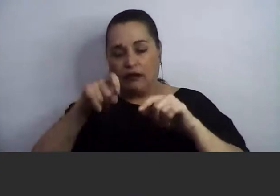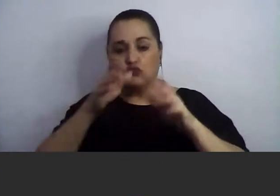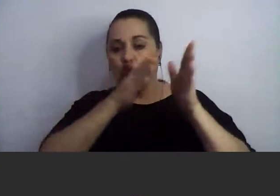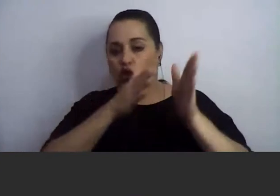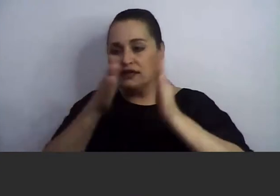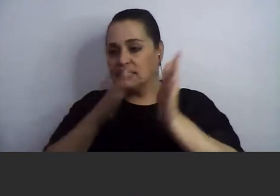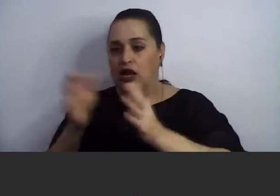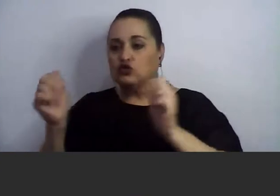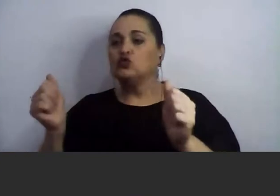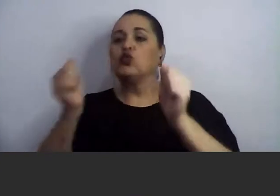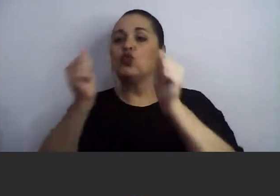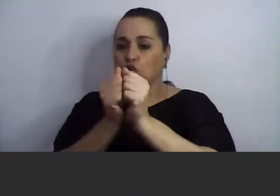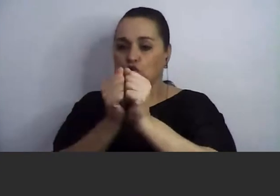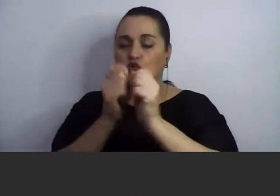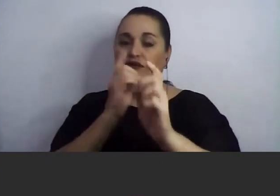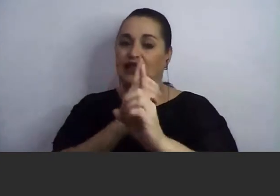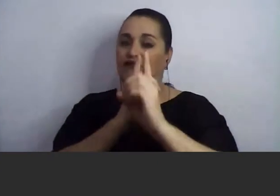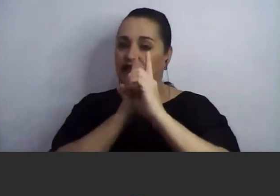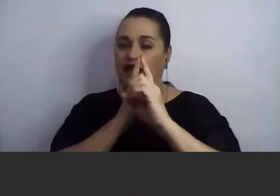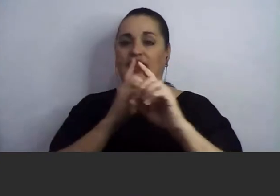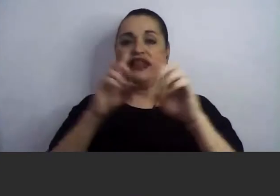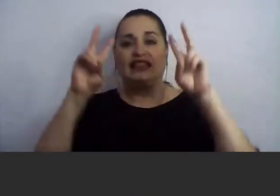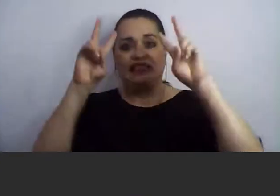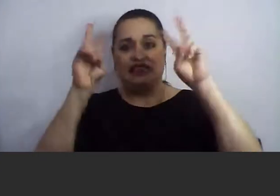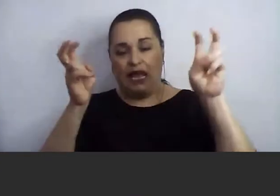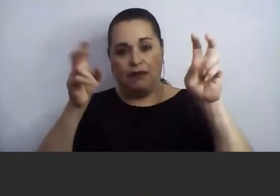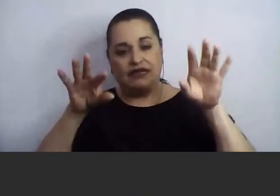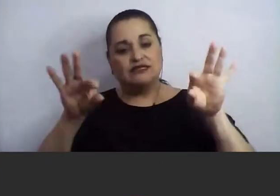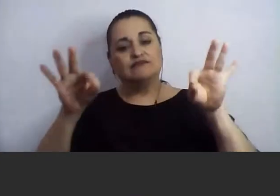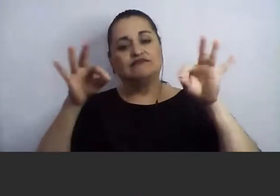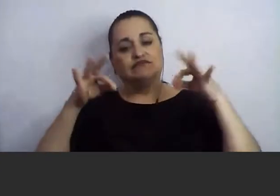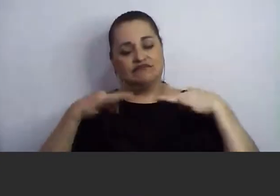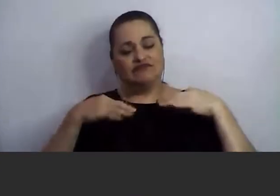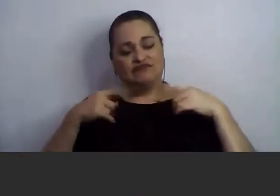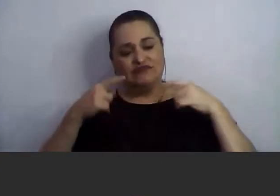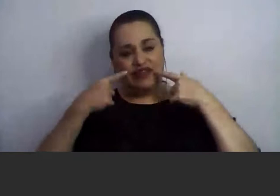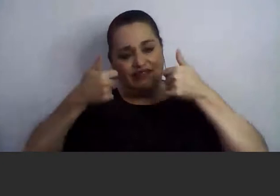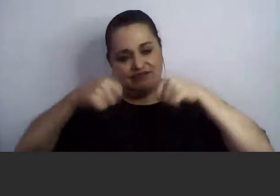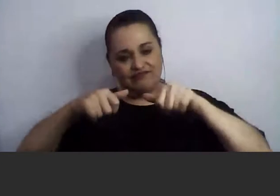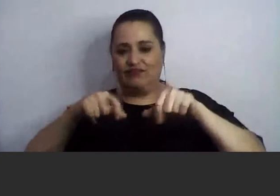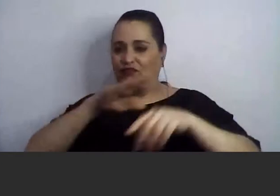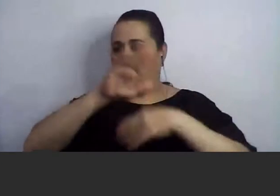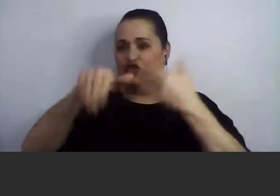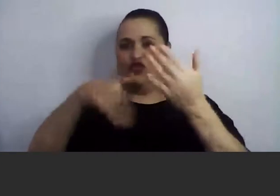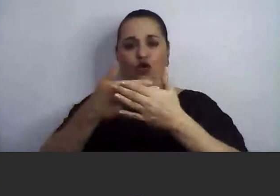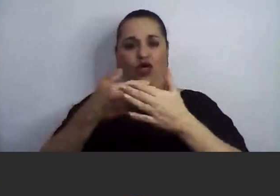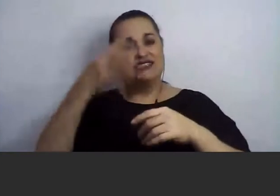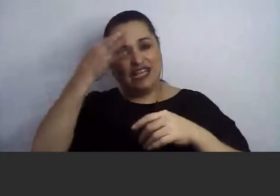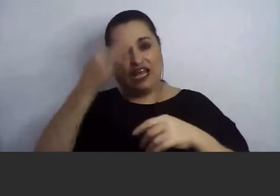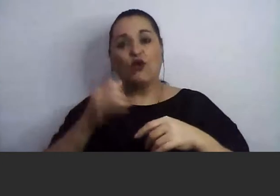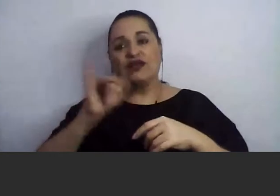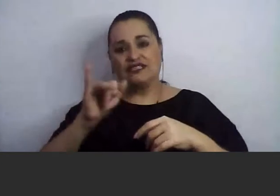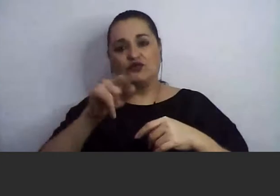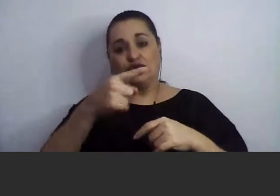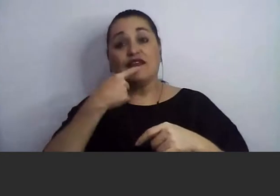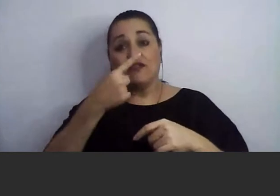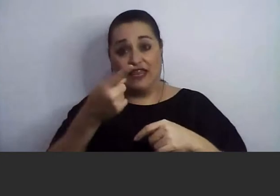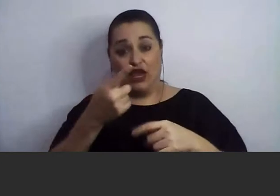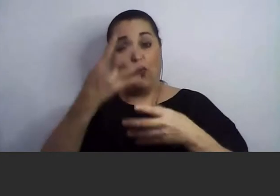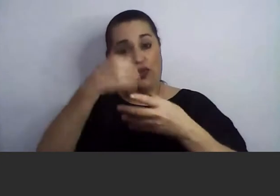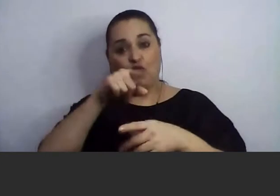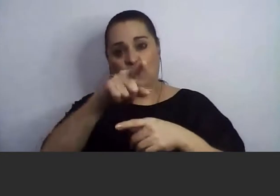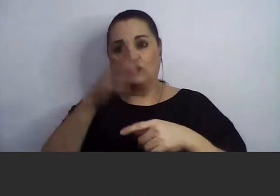juntos y defender temas que nos cobijen a todas. Porque sí, creo que usted ahora también lo mencionaba dentro de